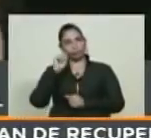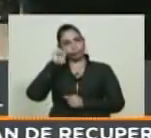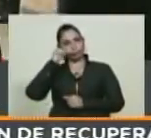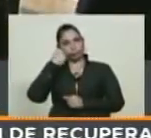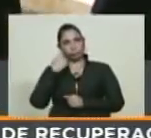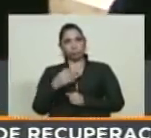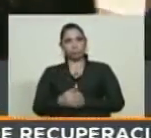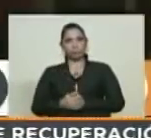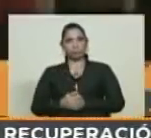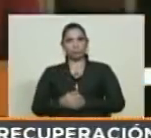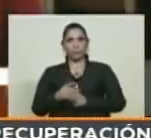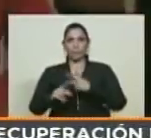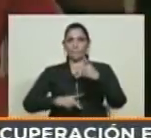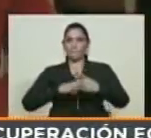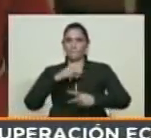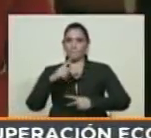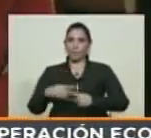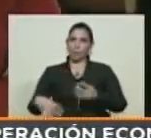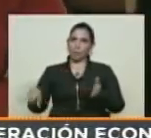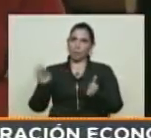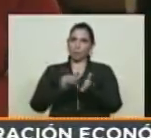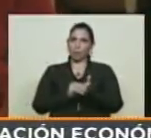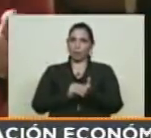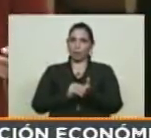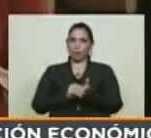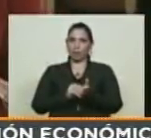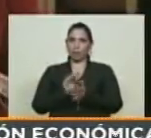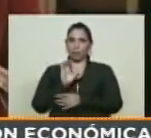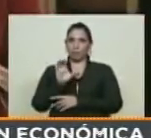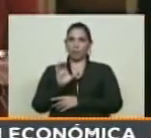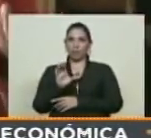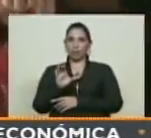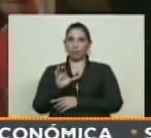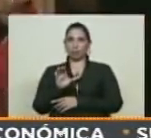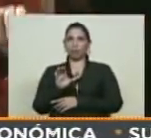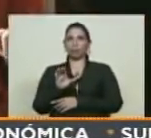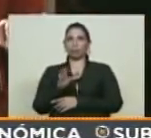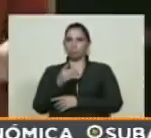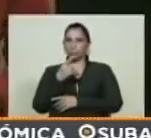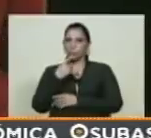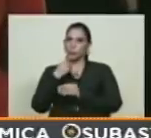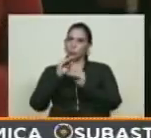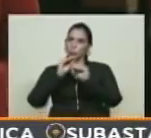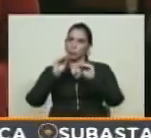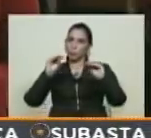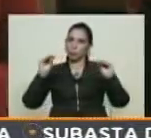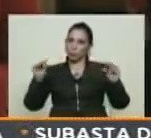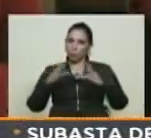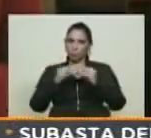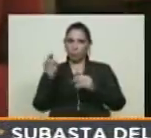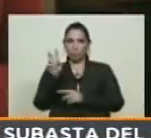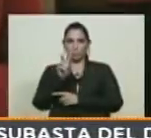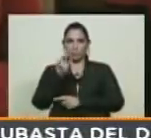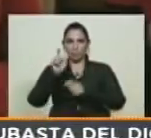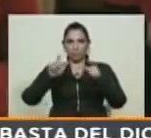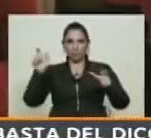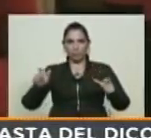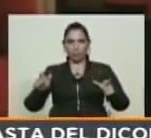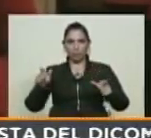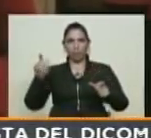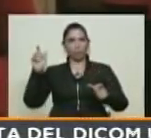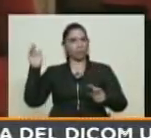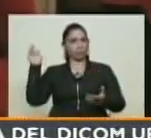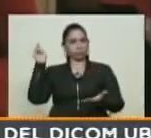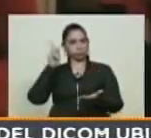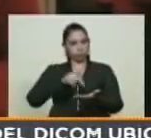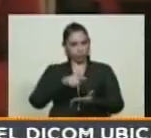marcha el plan Vuelta a la Patria, encabezado por el jefe de Estado venezolano, llamando a todos los venezolanos a regresar a su país.